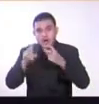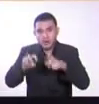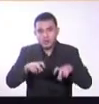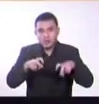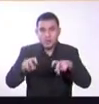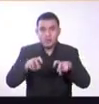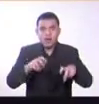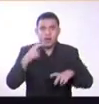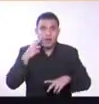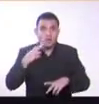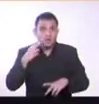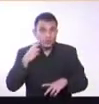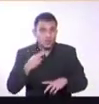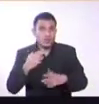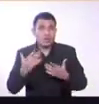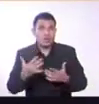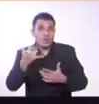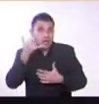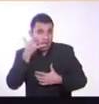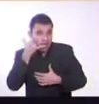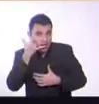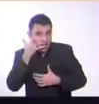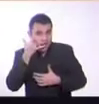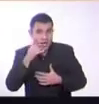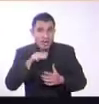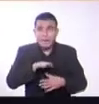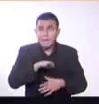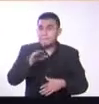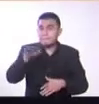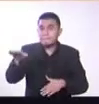telefonía, incluso a la migración.